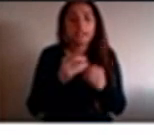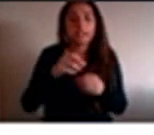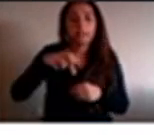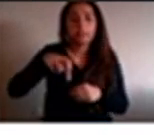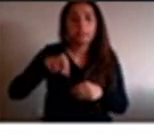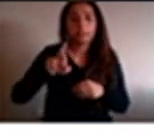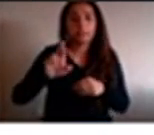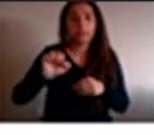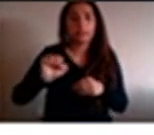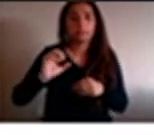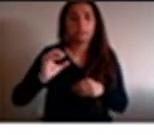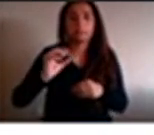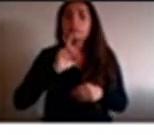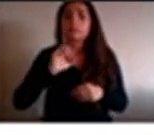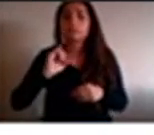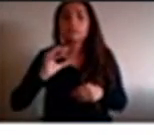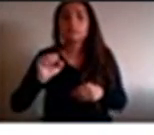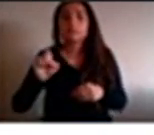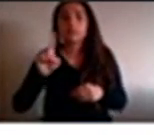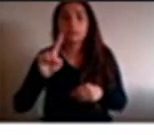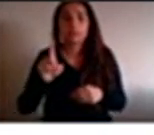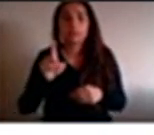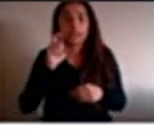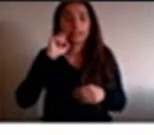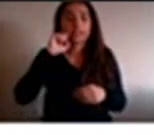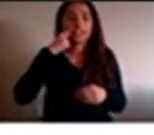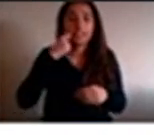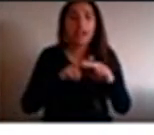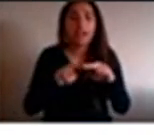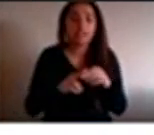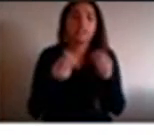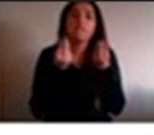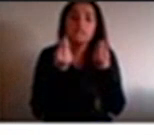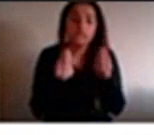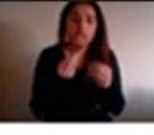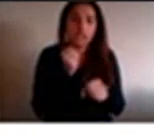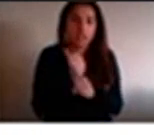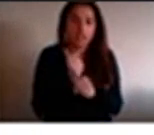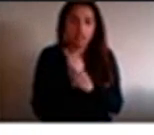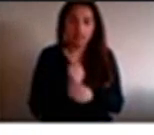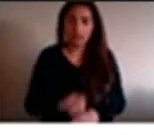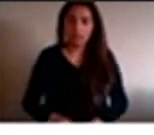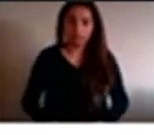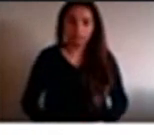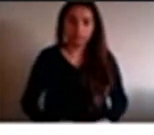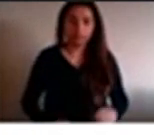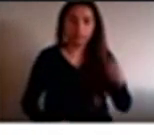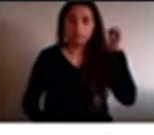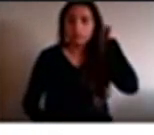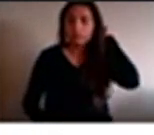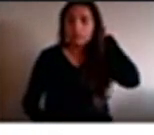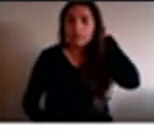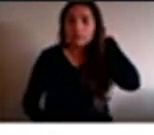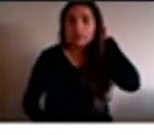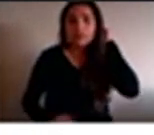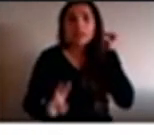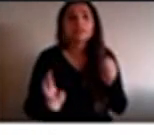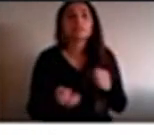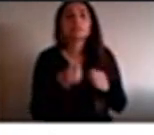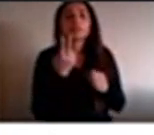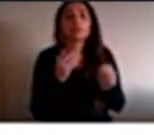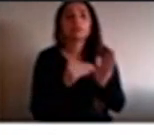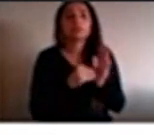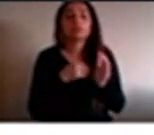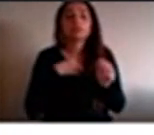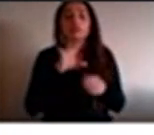desempeñar de manera idónea las funciones para las cuales fueron contratadas. Y bueno, como segundo punto, quiero destacar